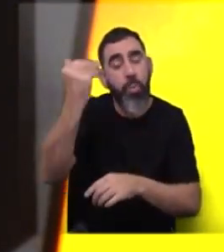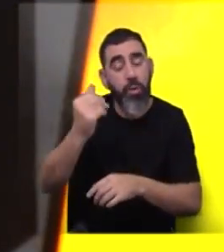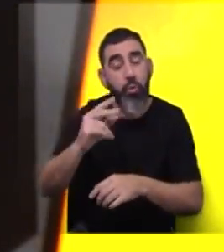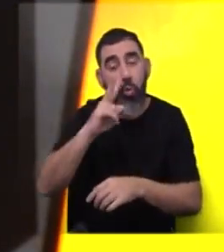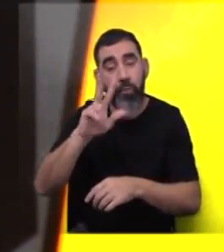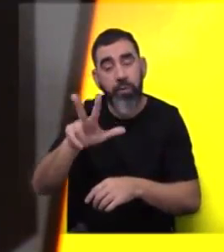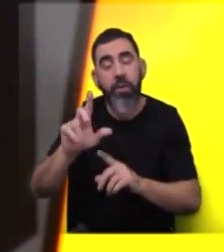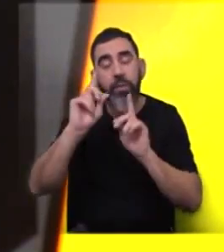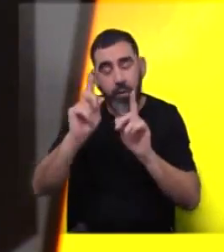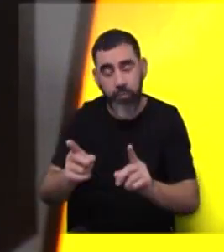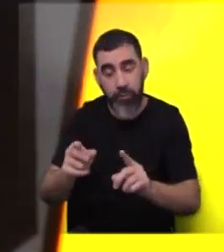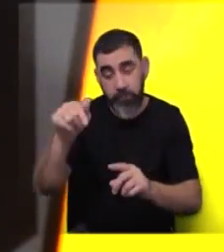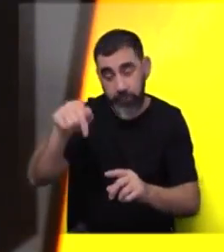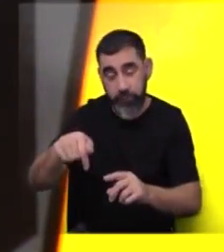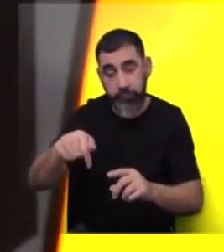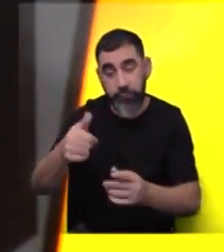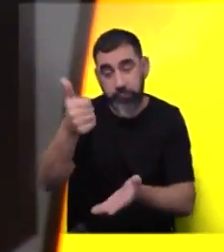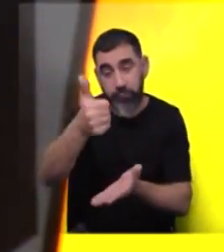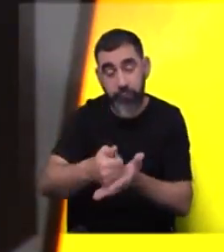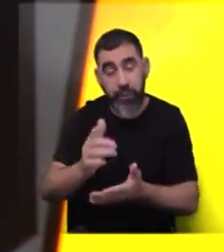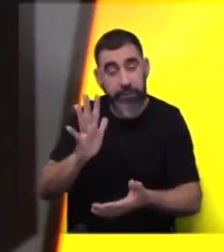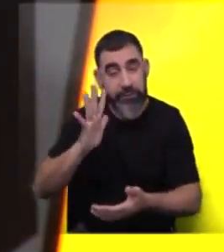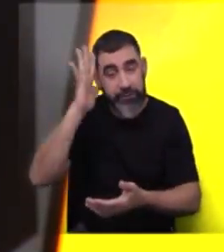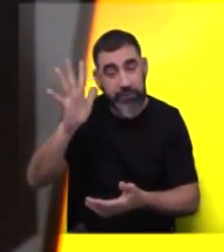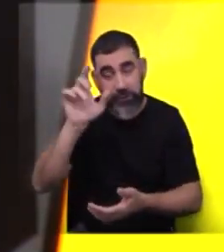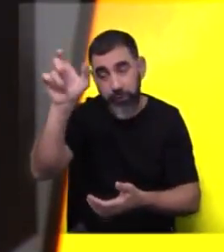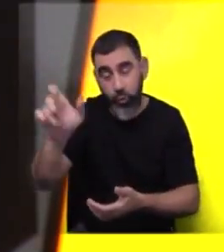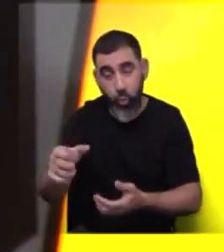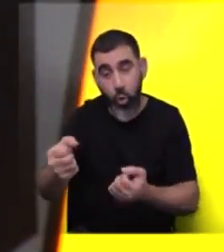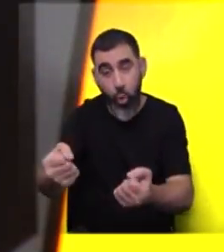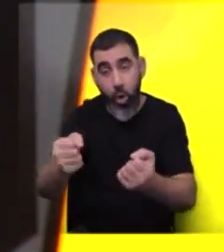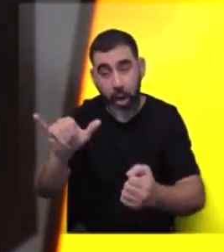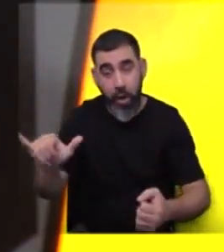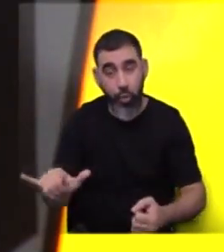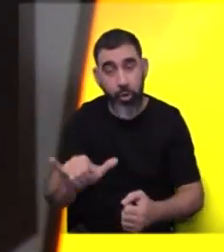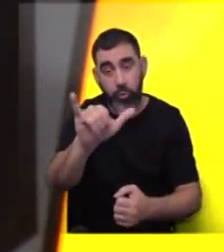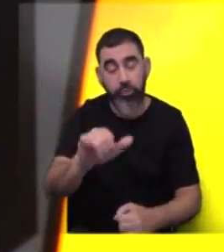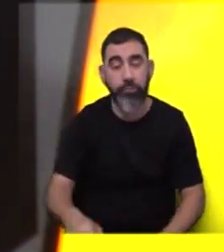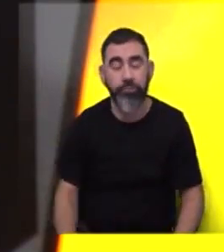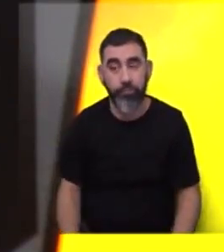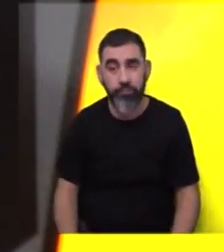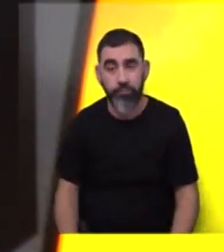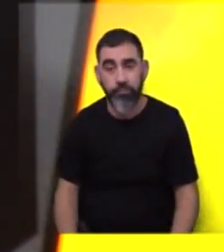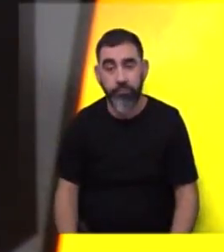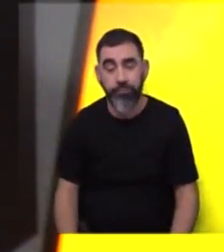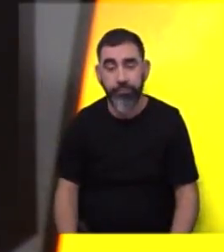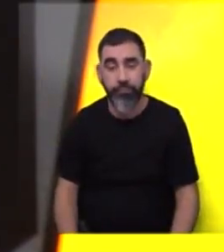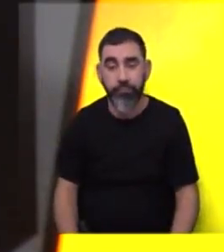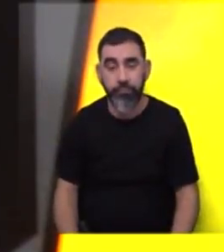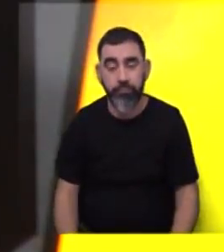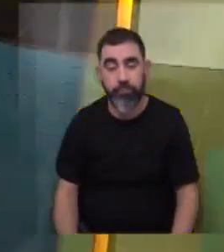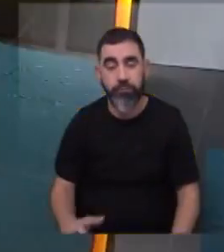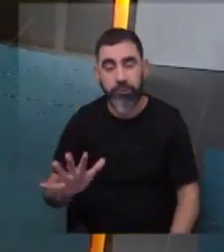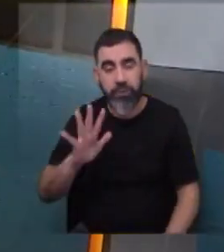2023, estuvo aquí en piso la psicóloga aeronáutica María Ángela Melón, que ella es psicóloga